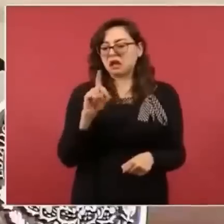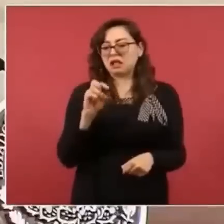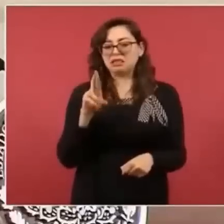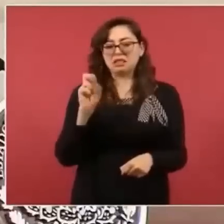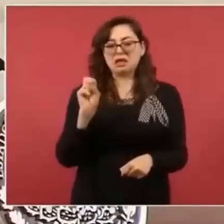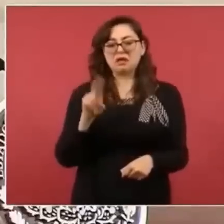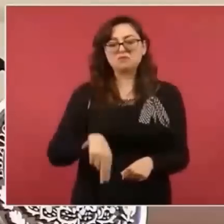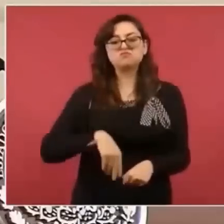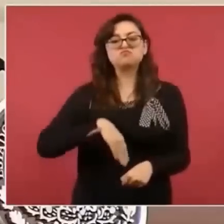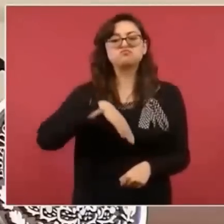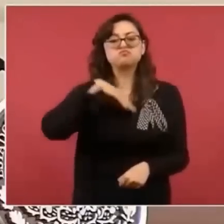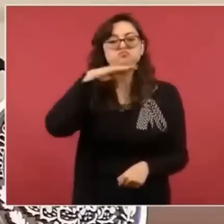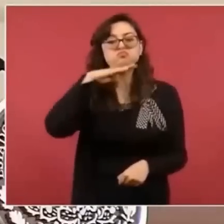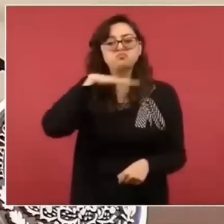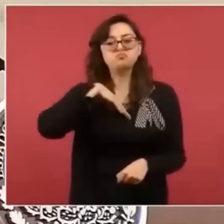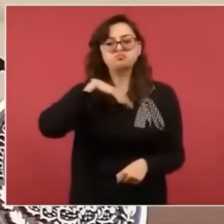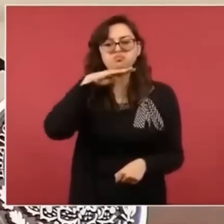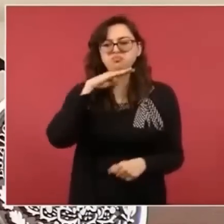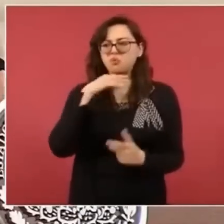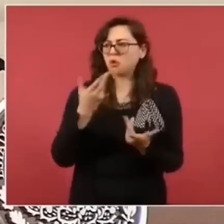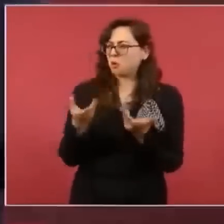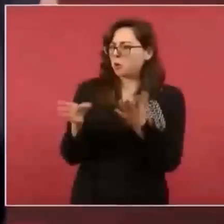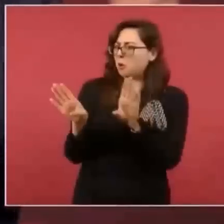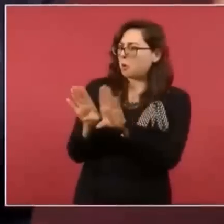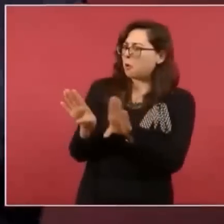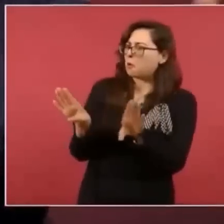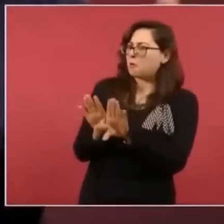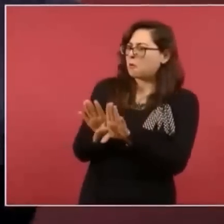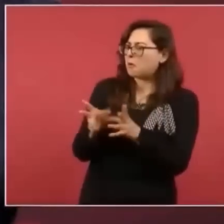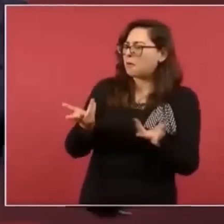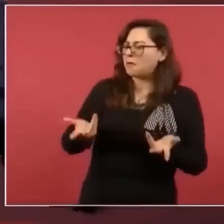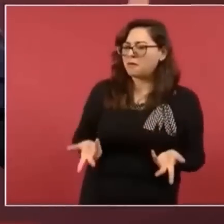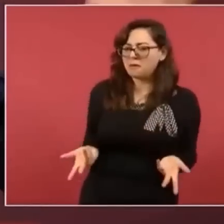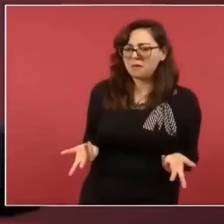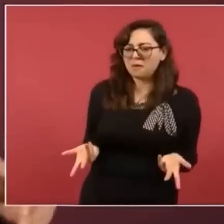Claro, debería de explicar, pero no eso que